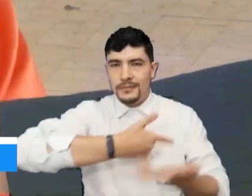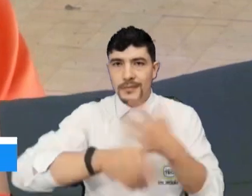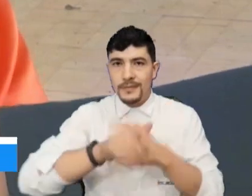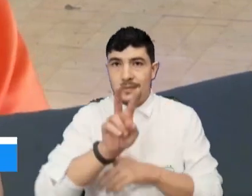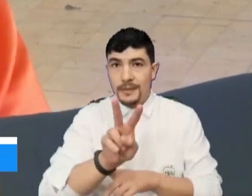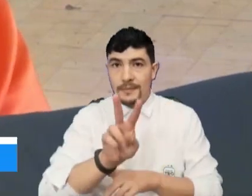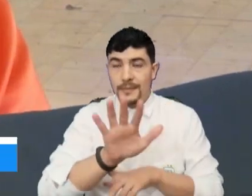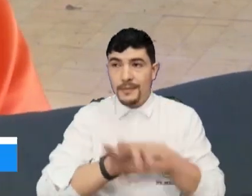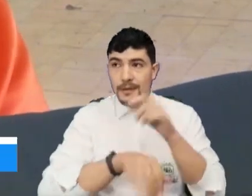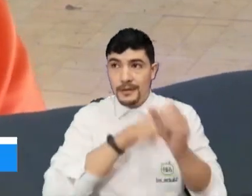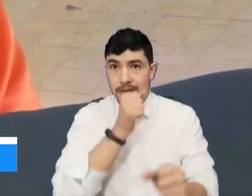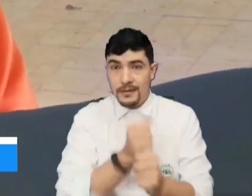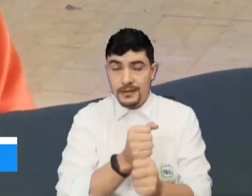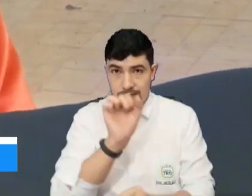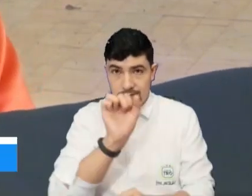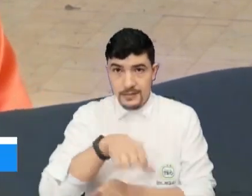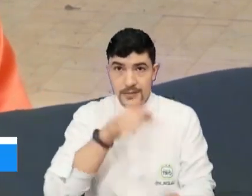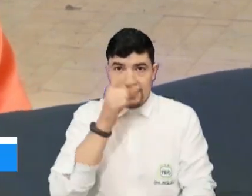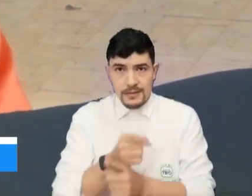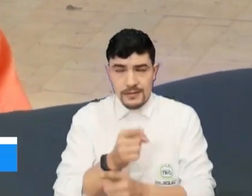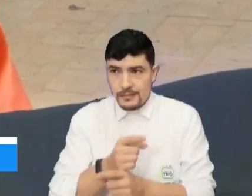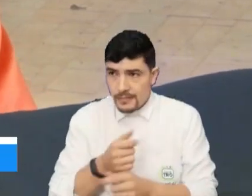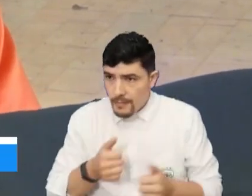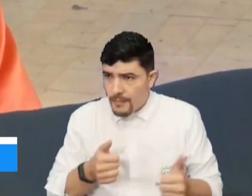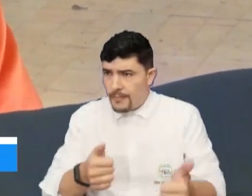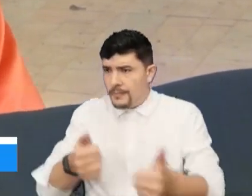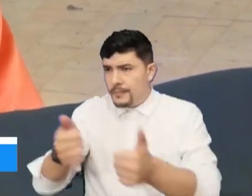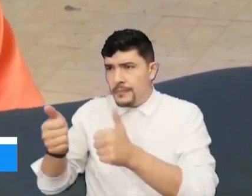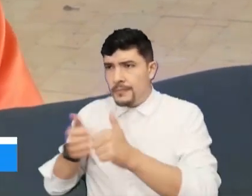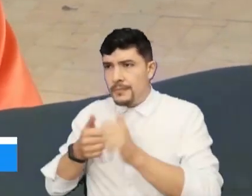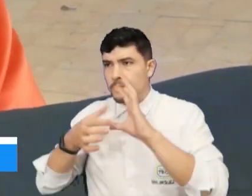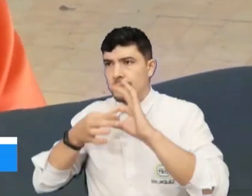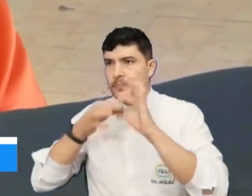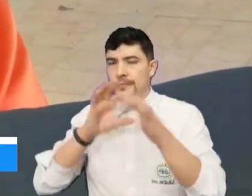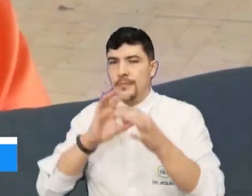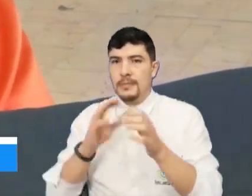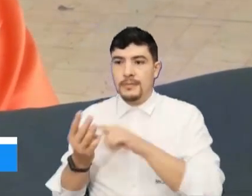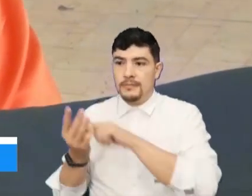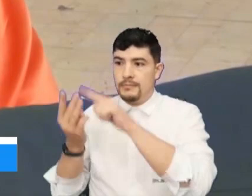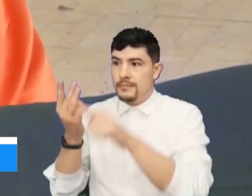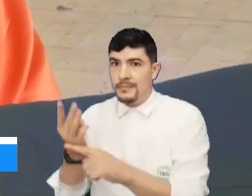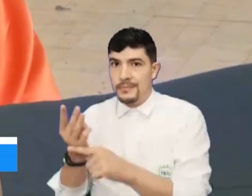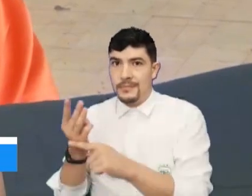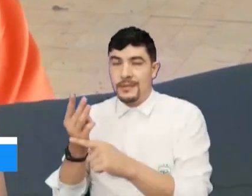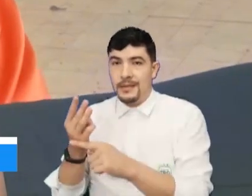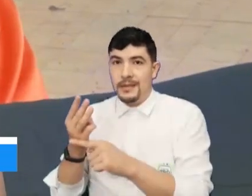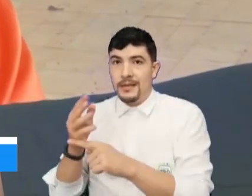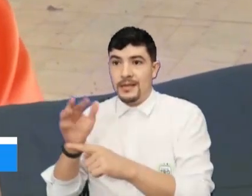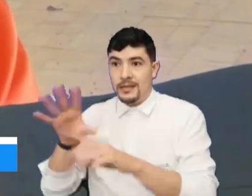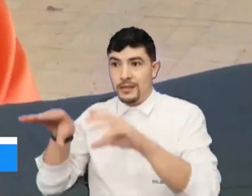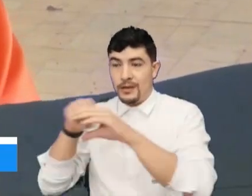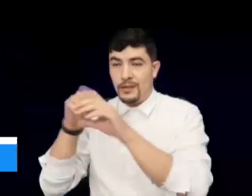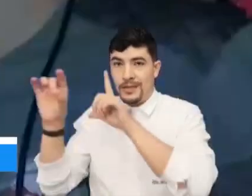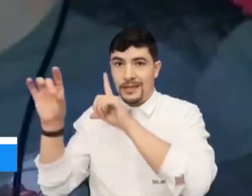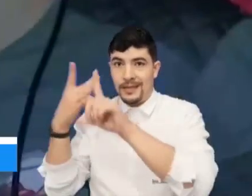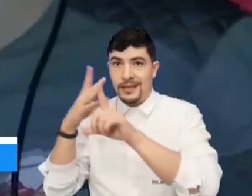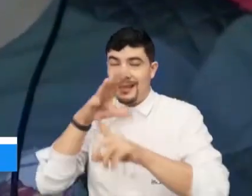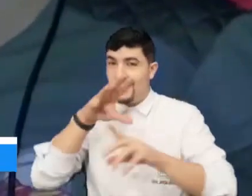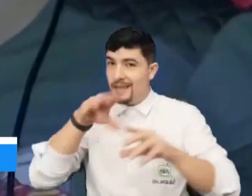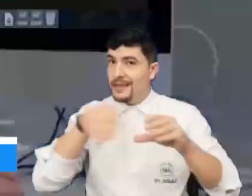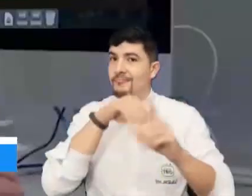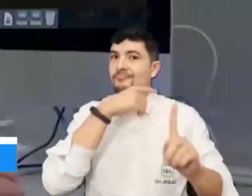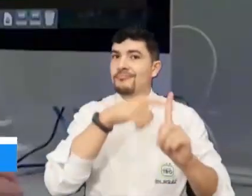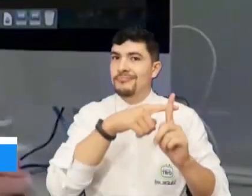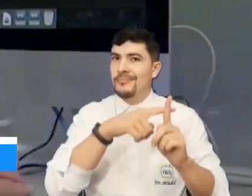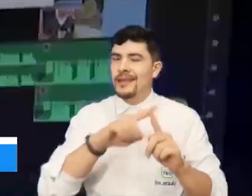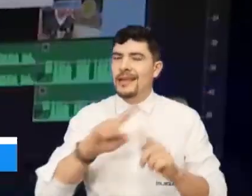que hacerlo llevando muy buenos contenidos a través de nuestras tres señales, Tro Digital, Canal Tro Plus y nuestra primer